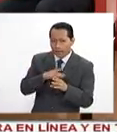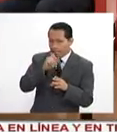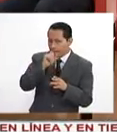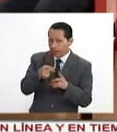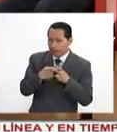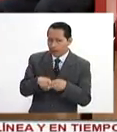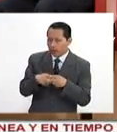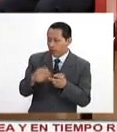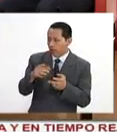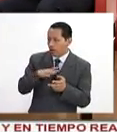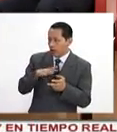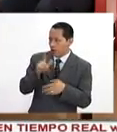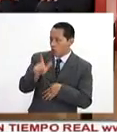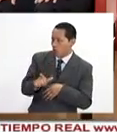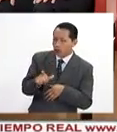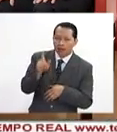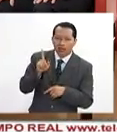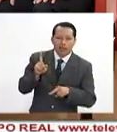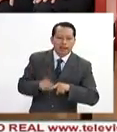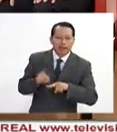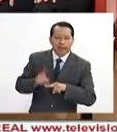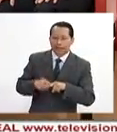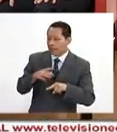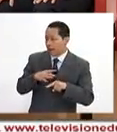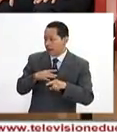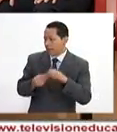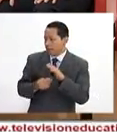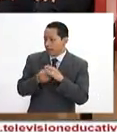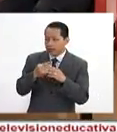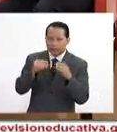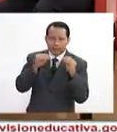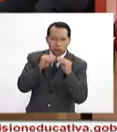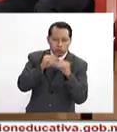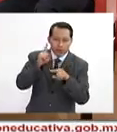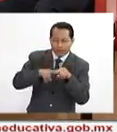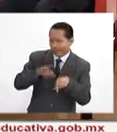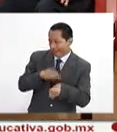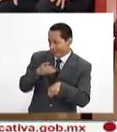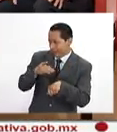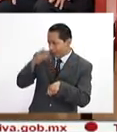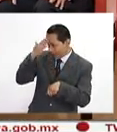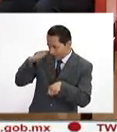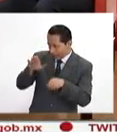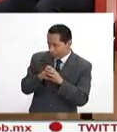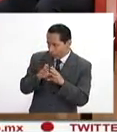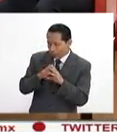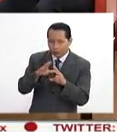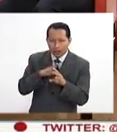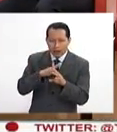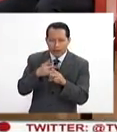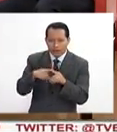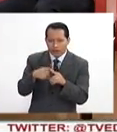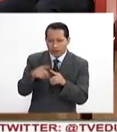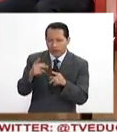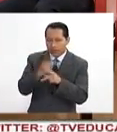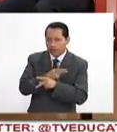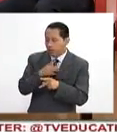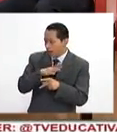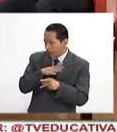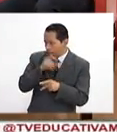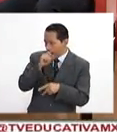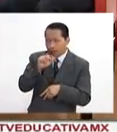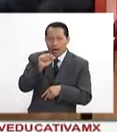empezar a verse el lunes, ¿quiénes van a estar en esta mesa de negociación? Sí. Porque obviamente sabemos que también detrás de todo esto pues, también está el